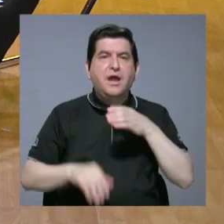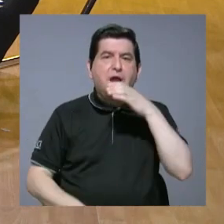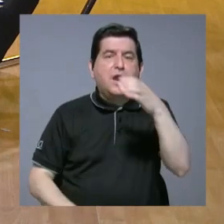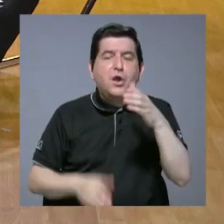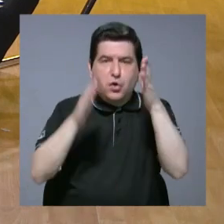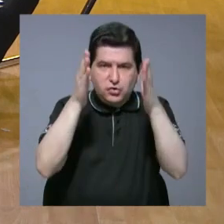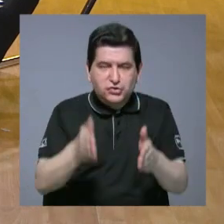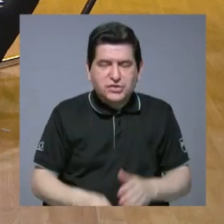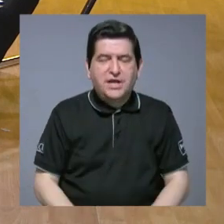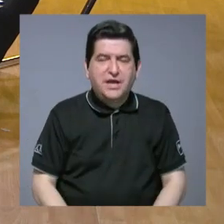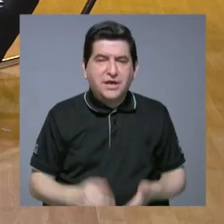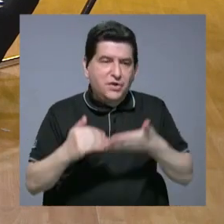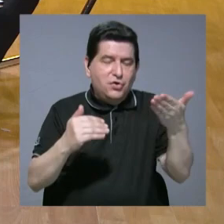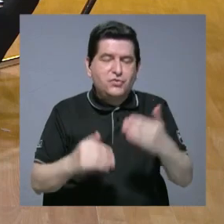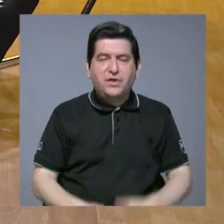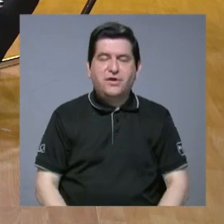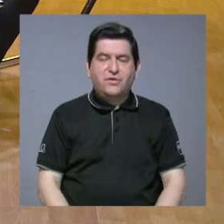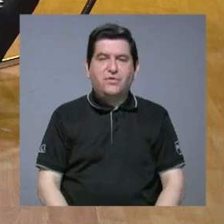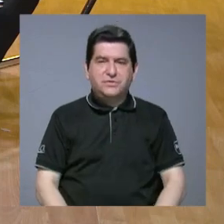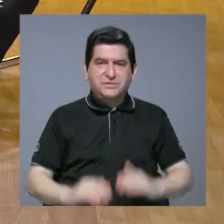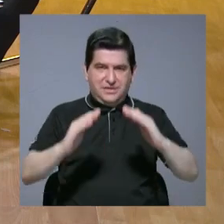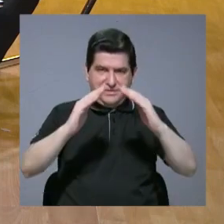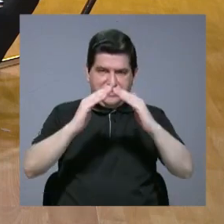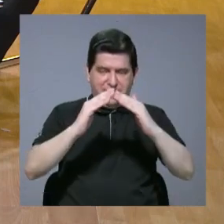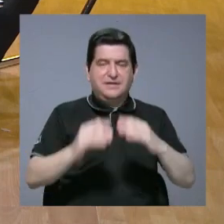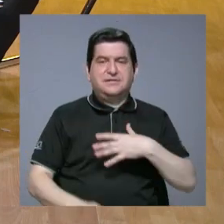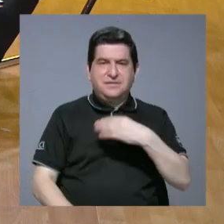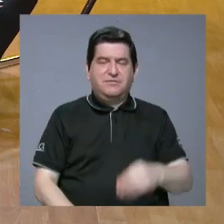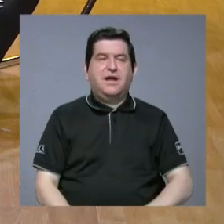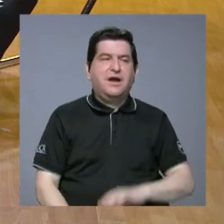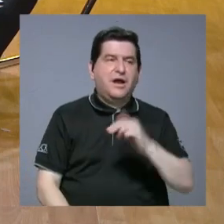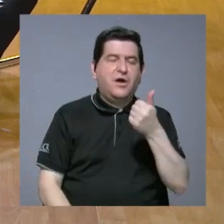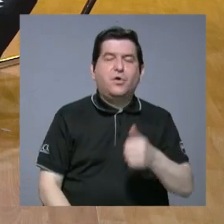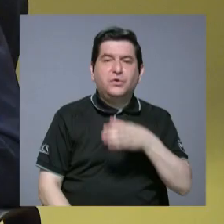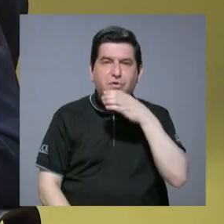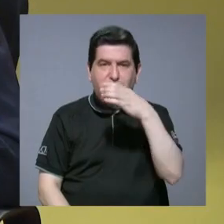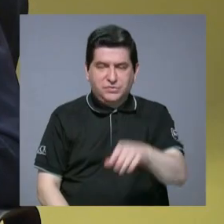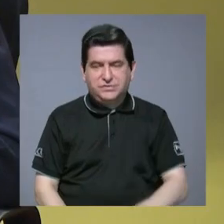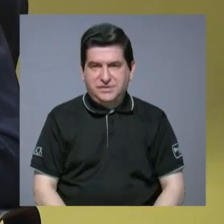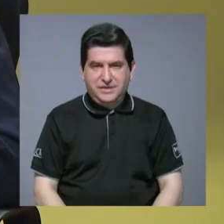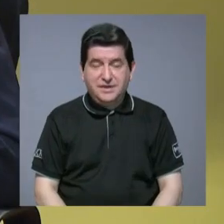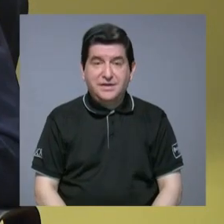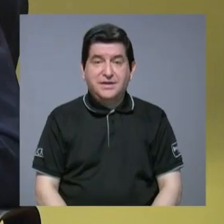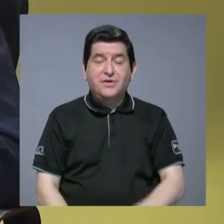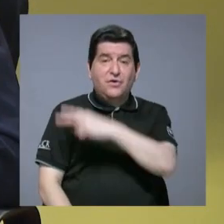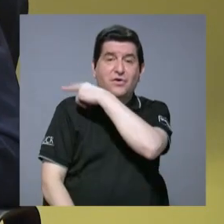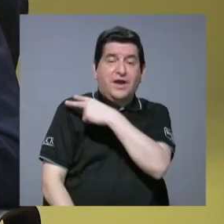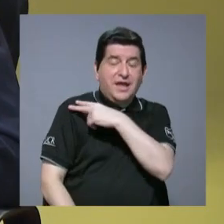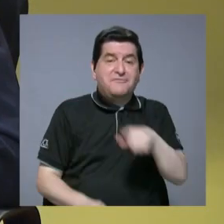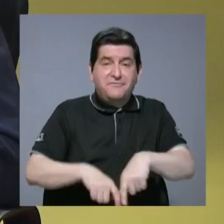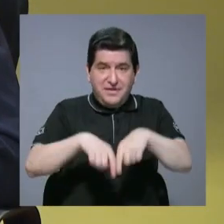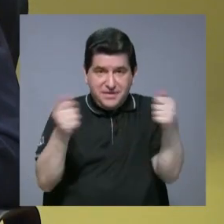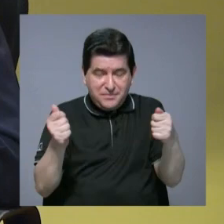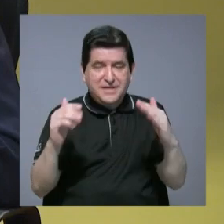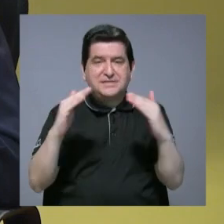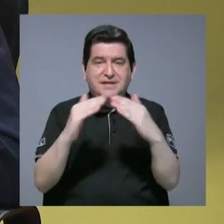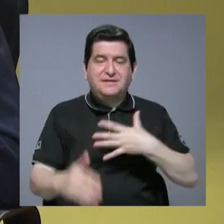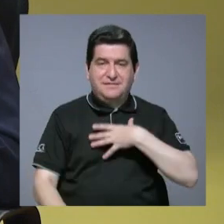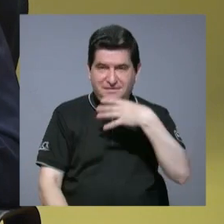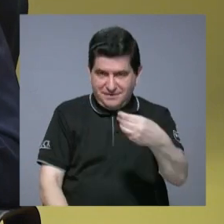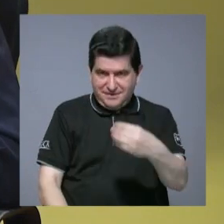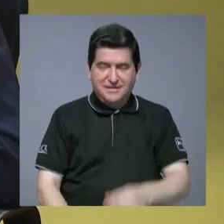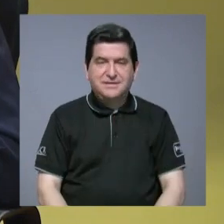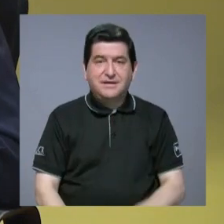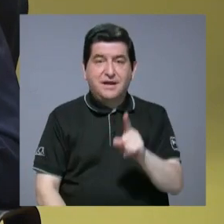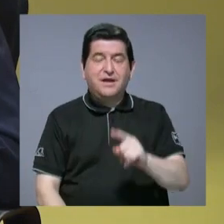el fiscal general, otro consejero más. Al día siguiente, el jefe de prensa de la Casa Blanca,